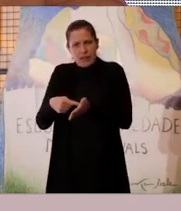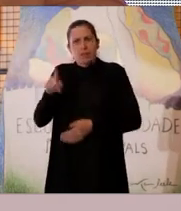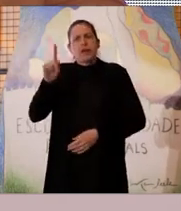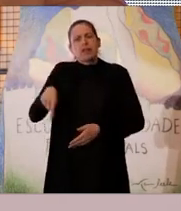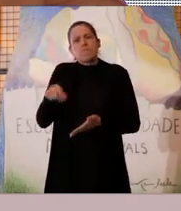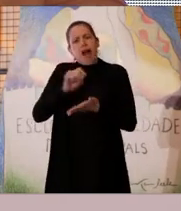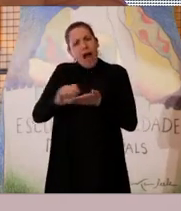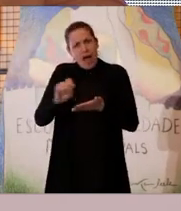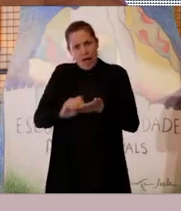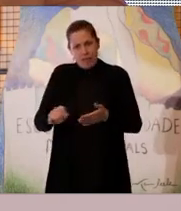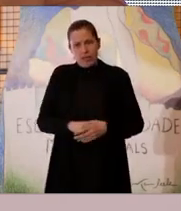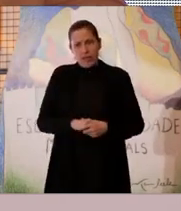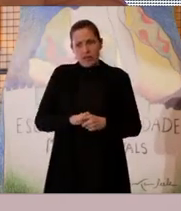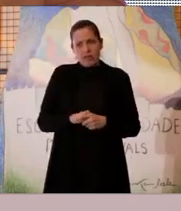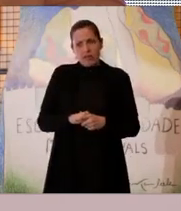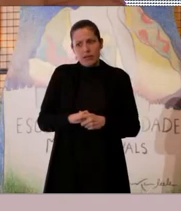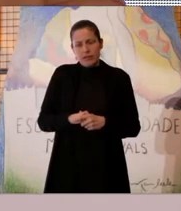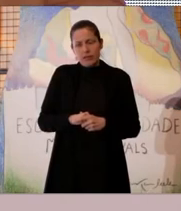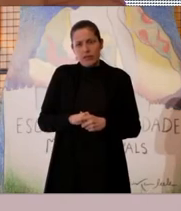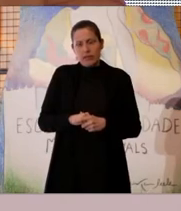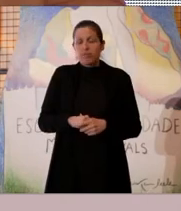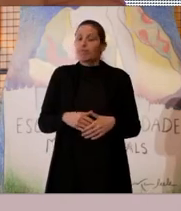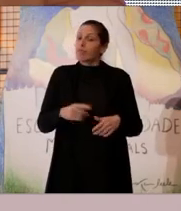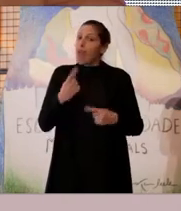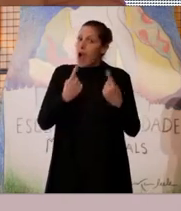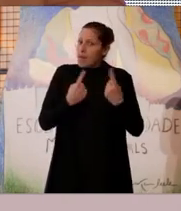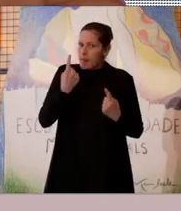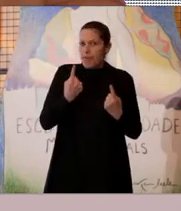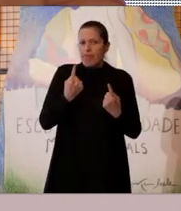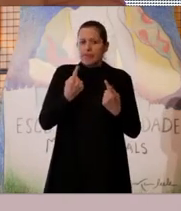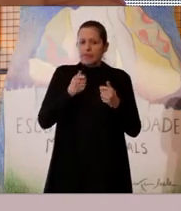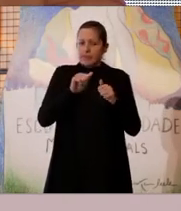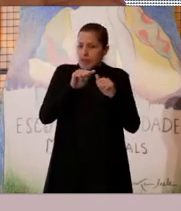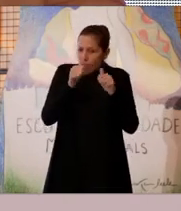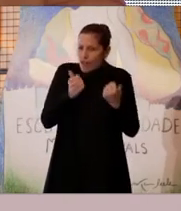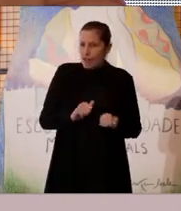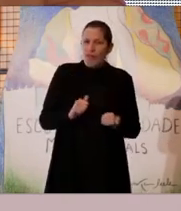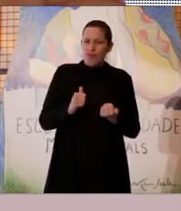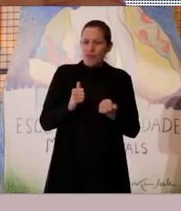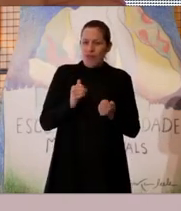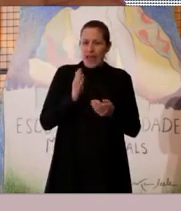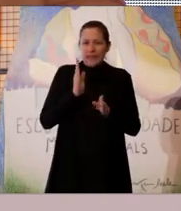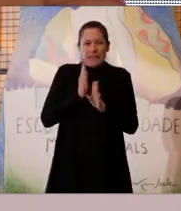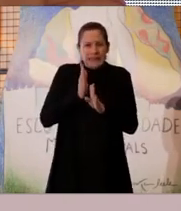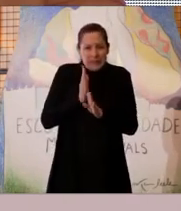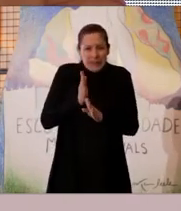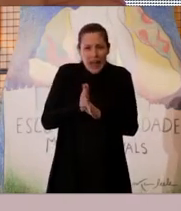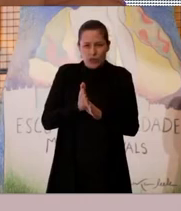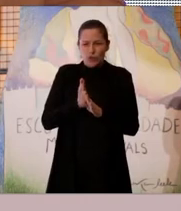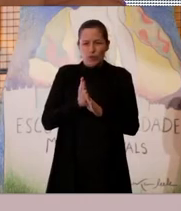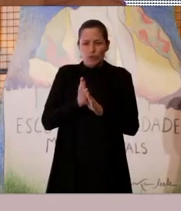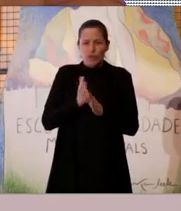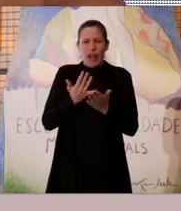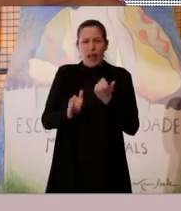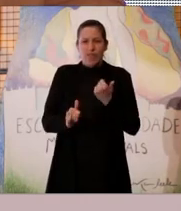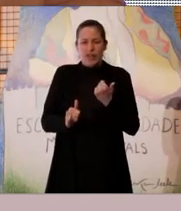que a veces determinado tratamiento de cuestiones que tienen que ver con políticas de igualdad despolitizan